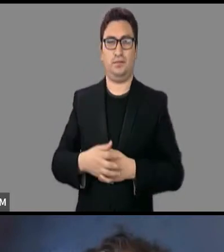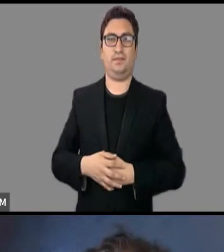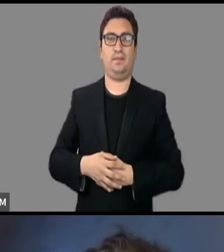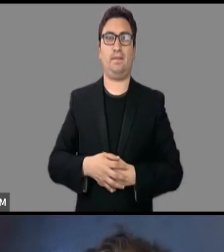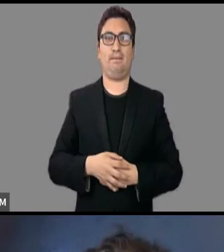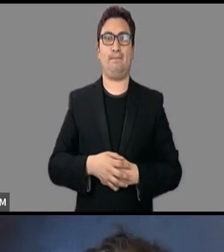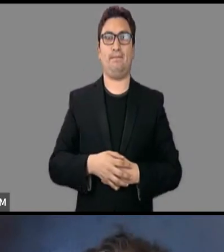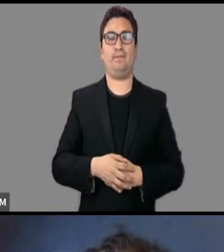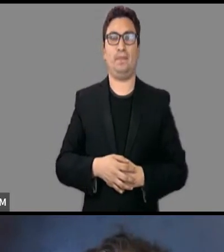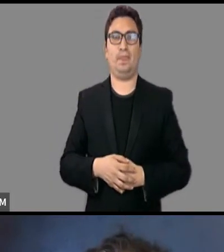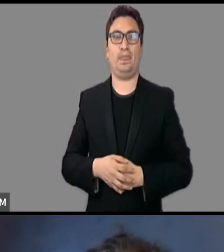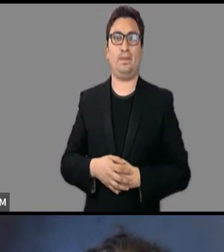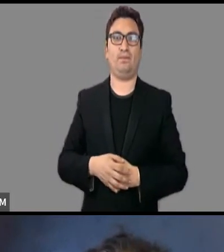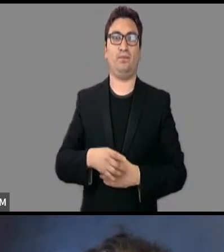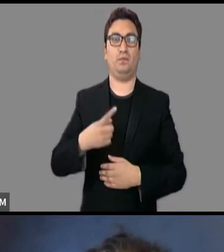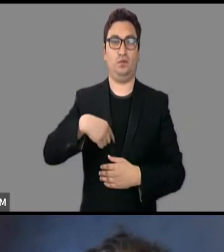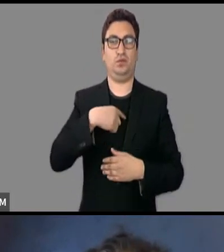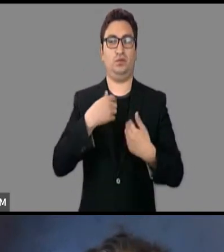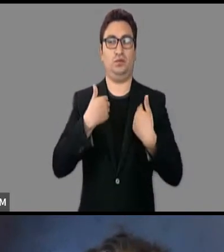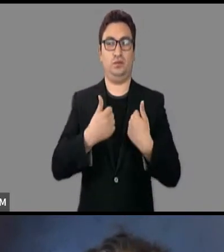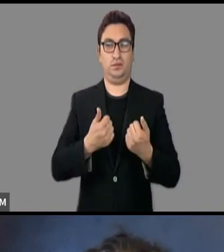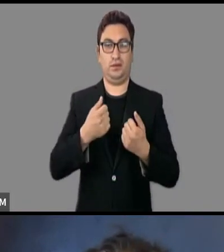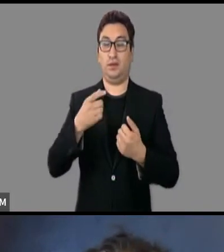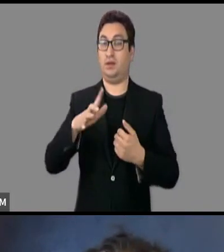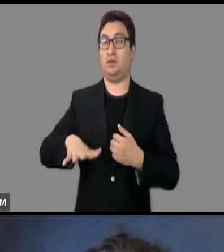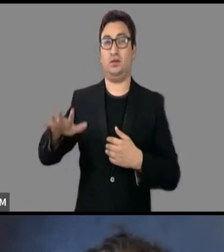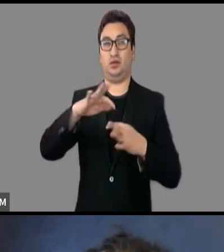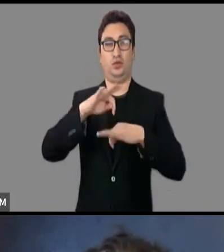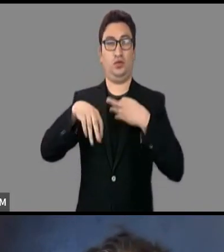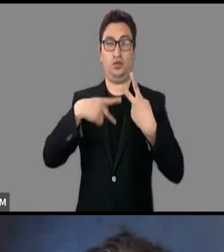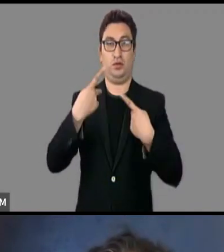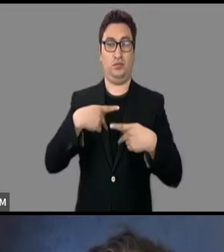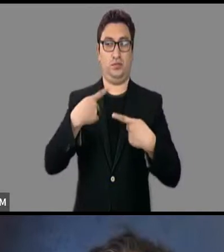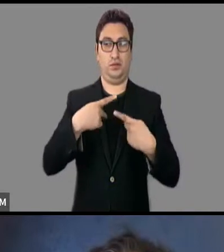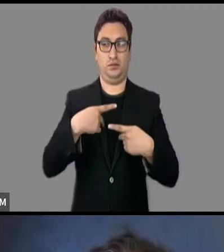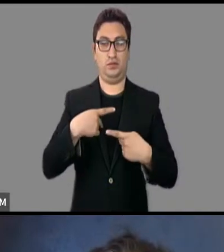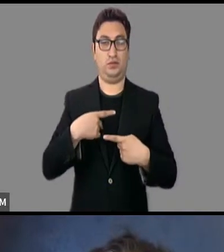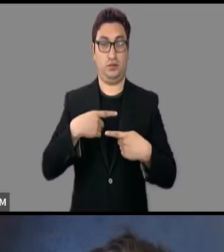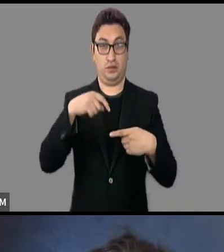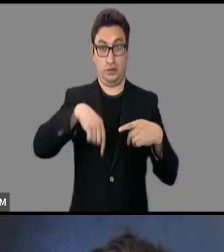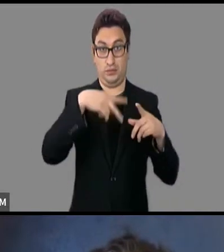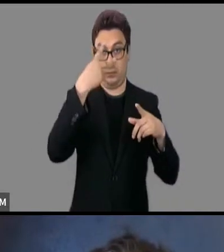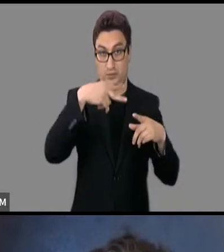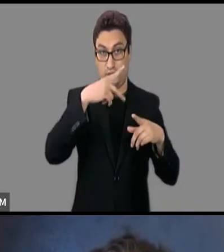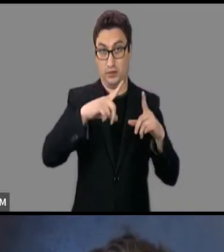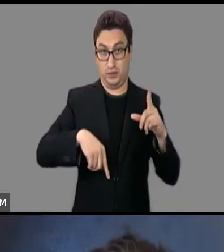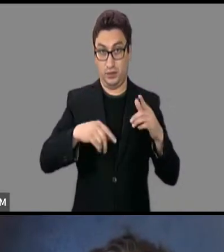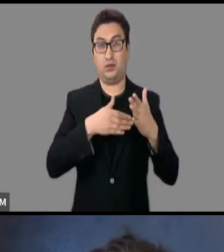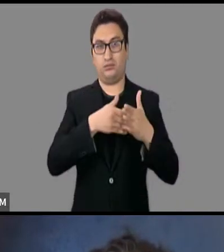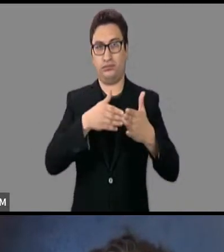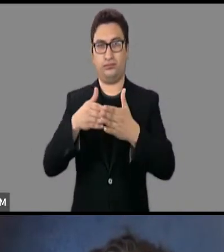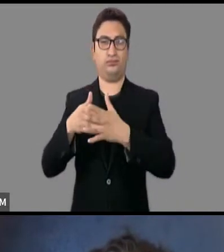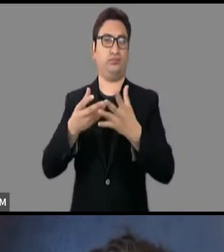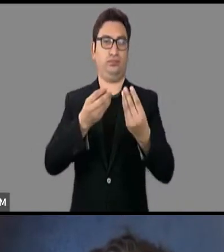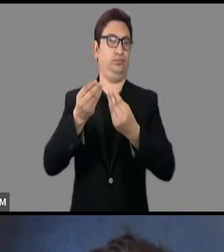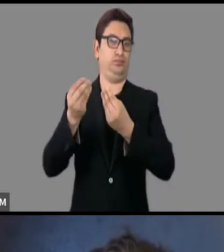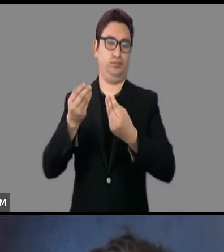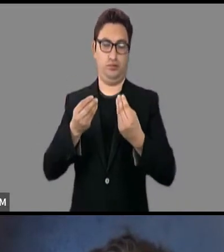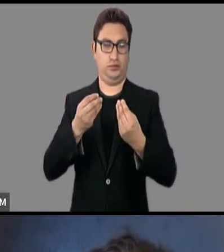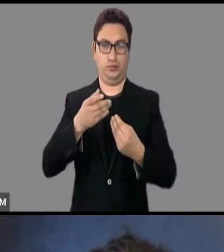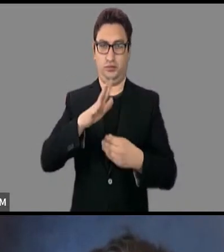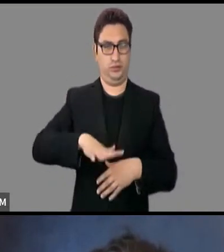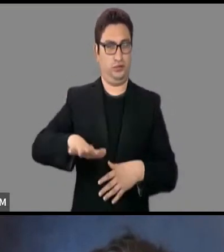tenemos que entender es que, en general, cualquier persona en México tiene muchísimas barreras para acceder a la justicia, ¿no? Los niveles